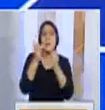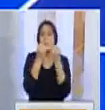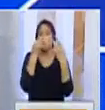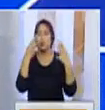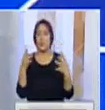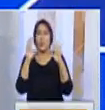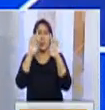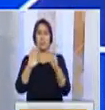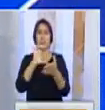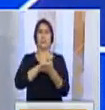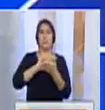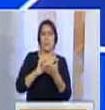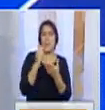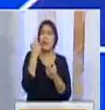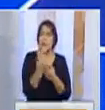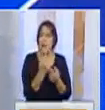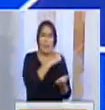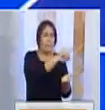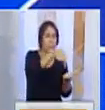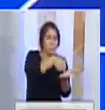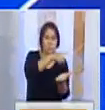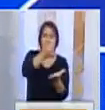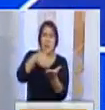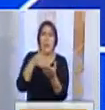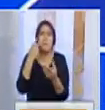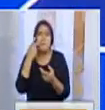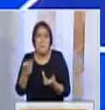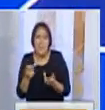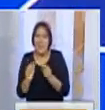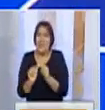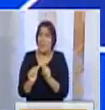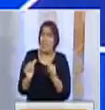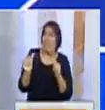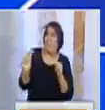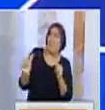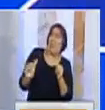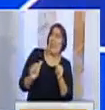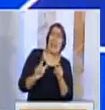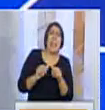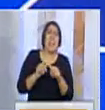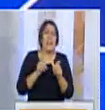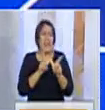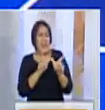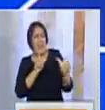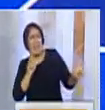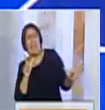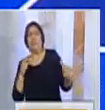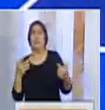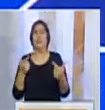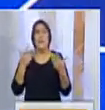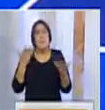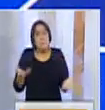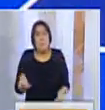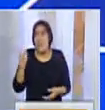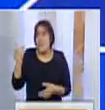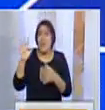ciudad. Algunos me decían, mira, es que las distancias para ir a votar son muy largas. Miren, es que en Estados Unidos,